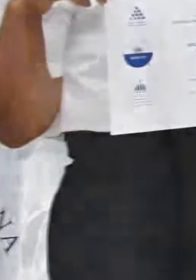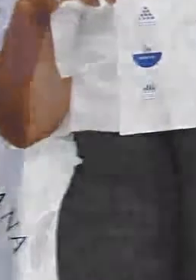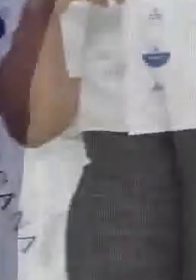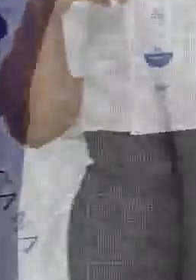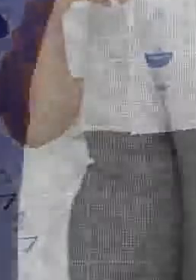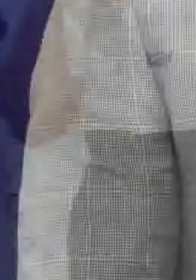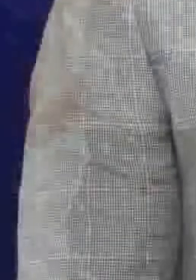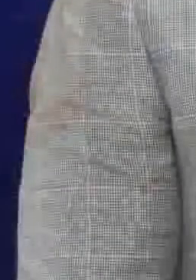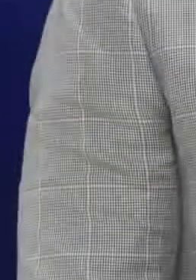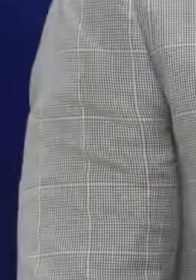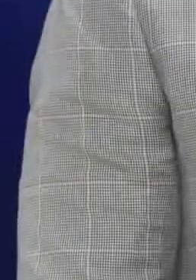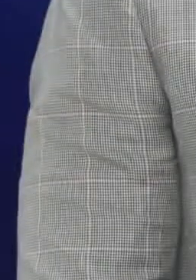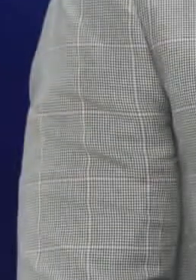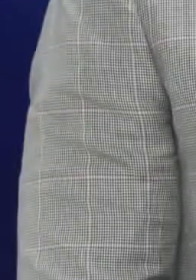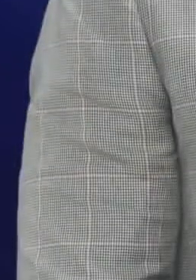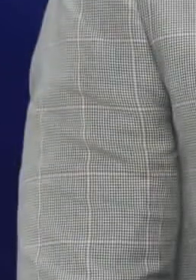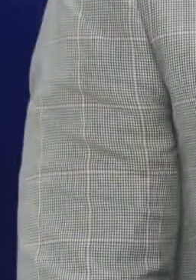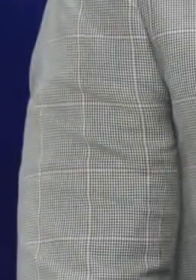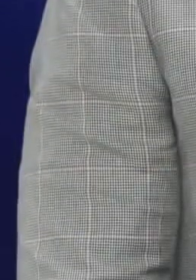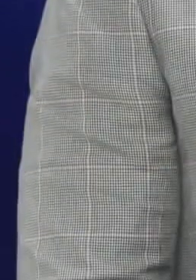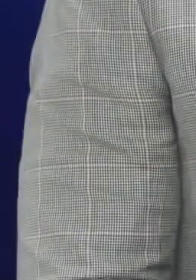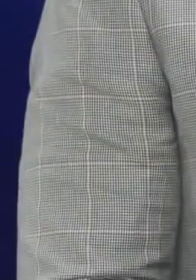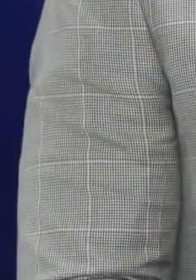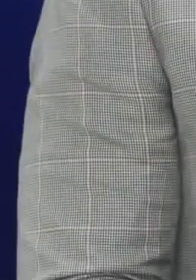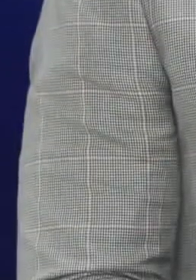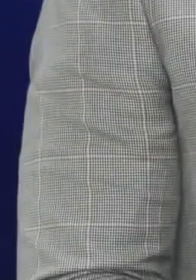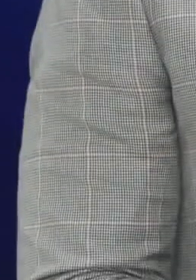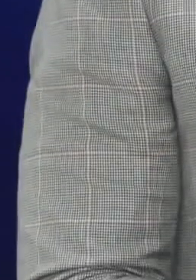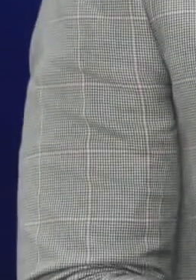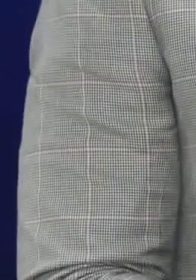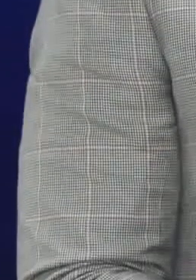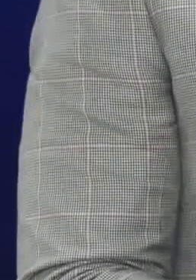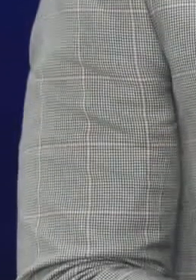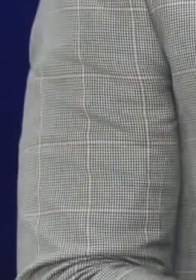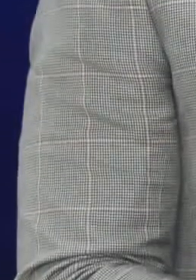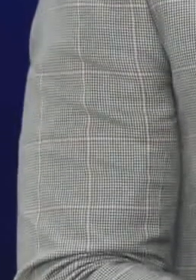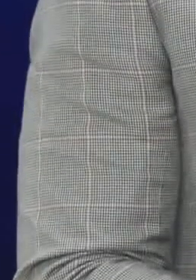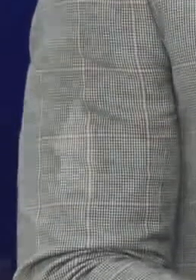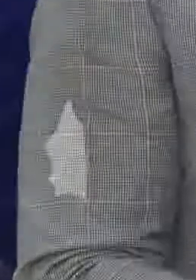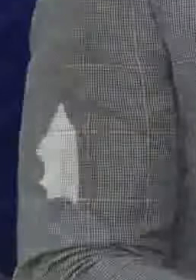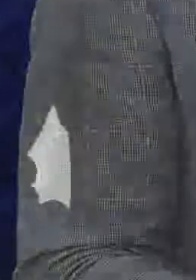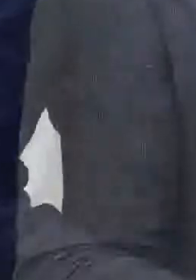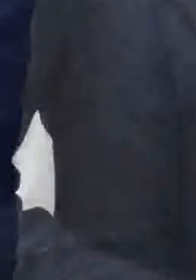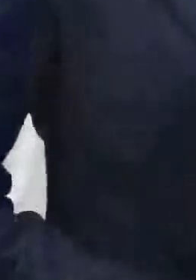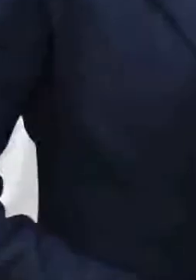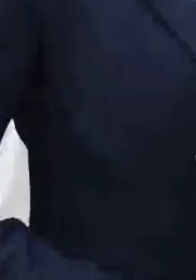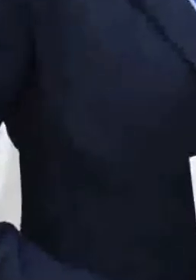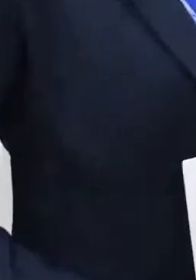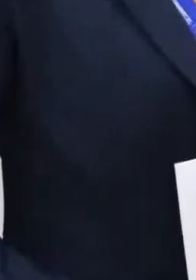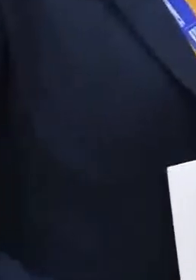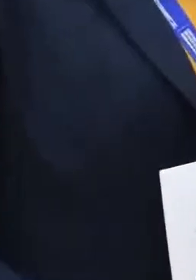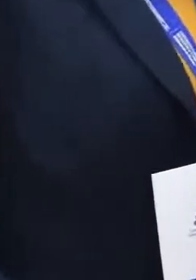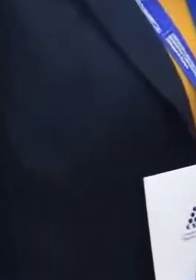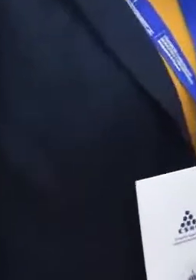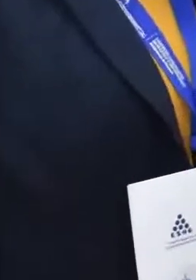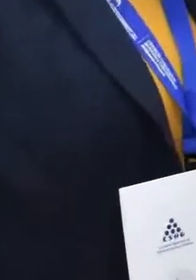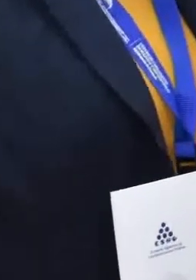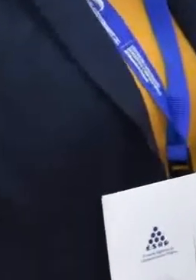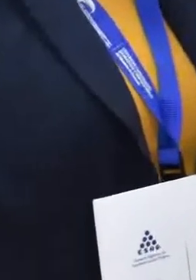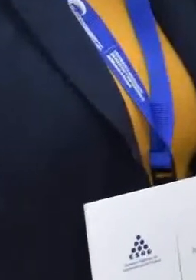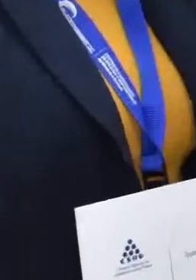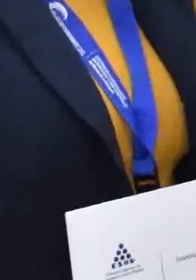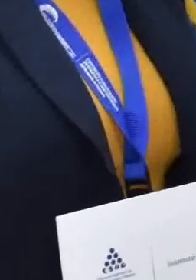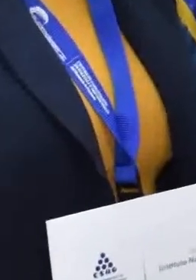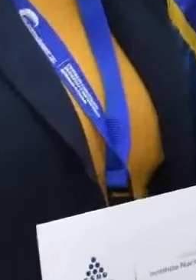públicos eficientes las becas serán otorgadas para realizar cursos especializados que impactarán directamente al servicio